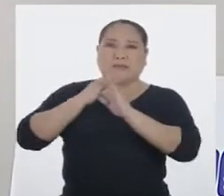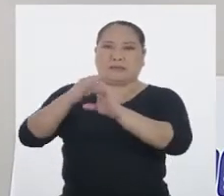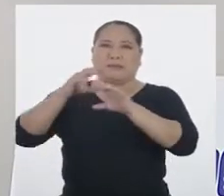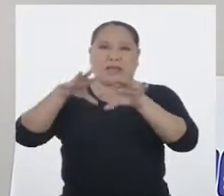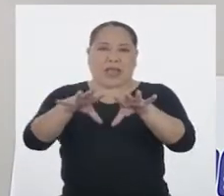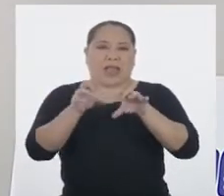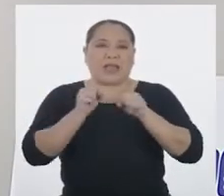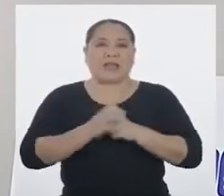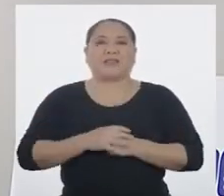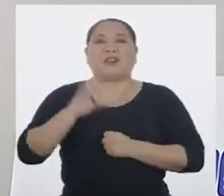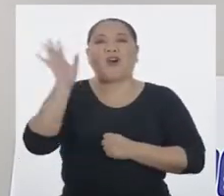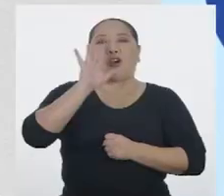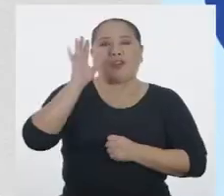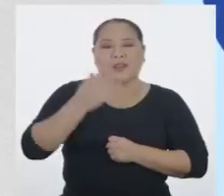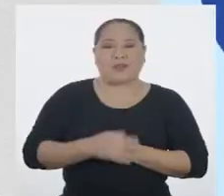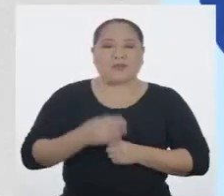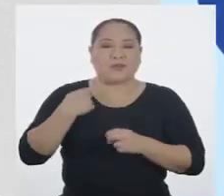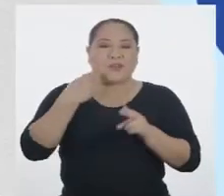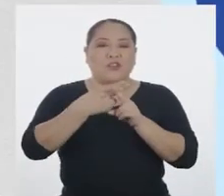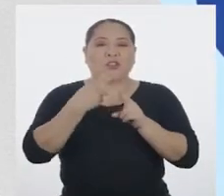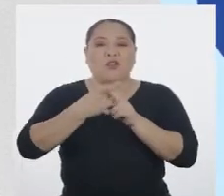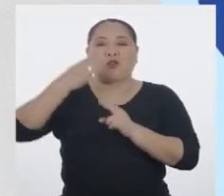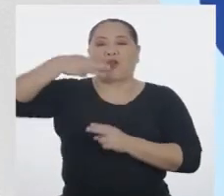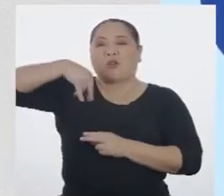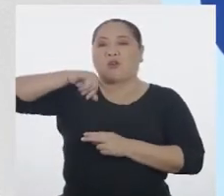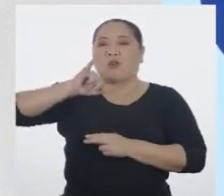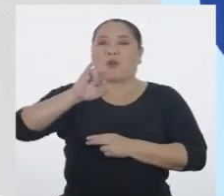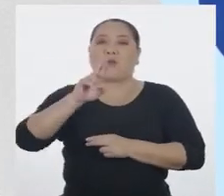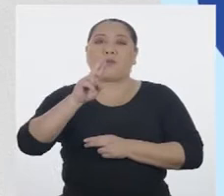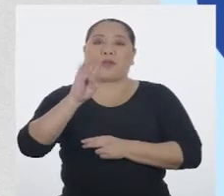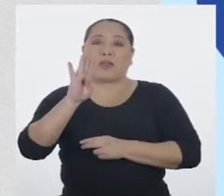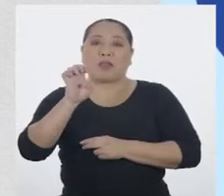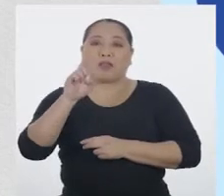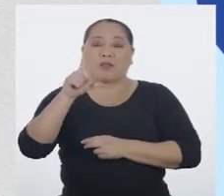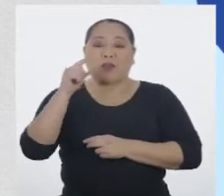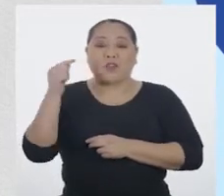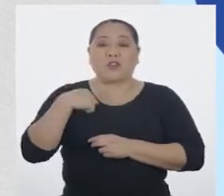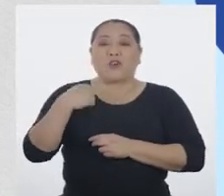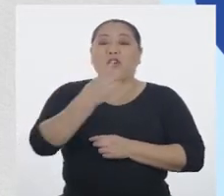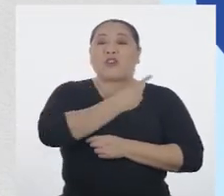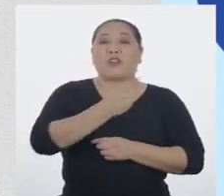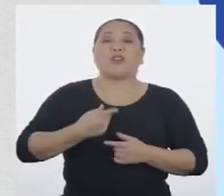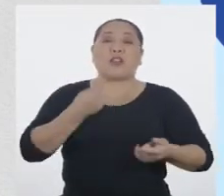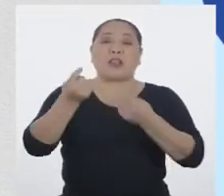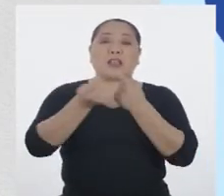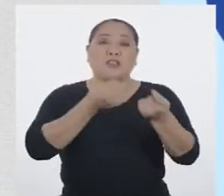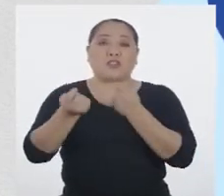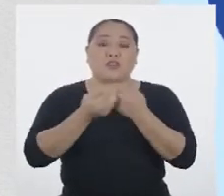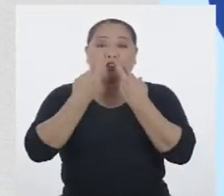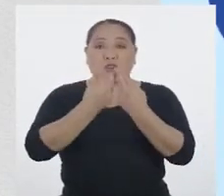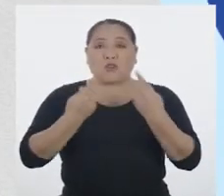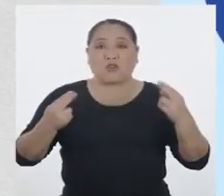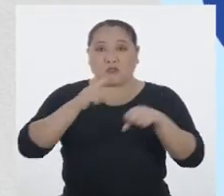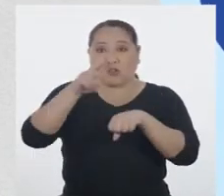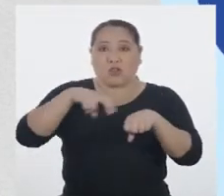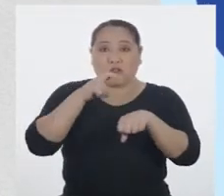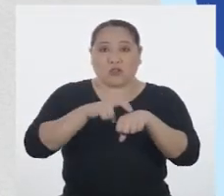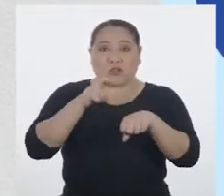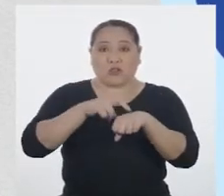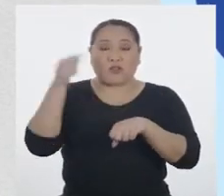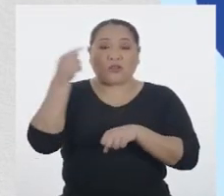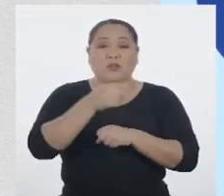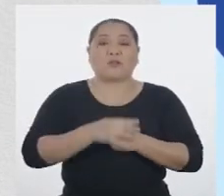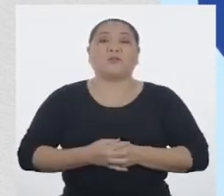cultivos contra las heladas. Hola a todos, mi nombre es Miruel Alberto Epiquén Rivera, yo soy director de Gestión de Recursos Naturales, Riesgo y